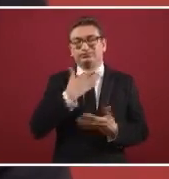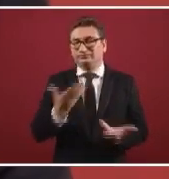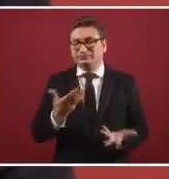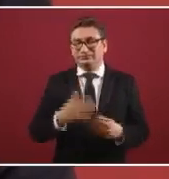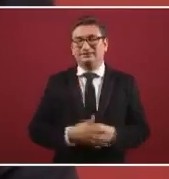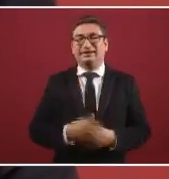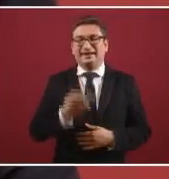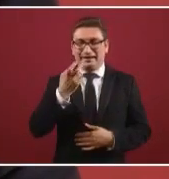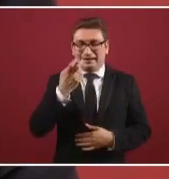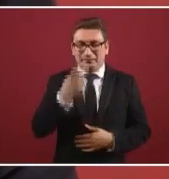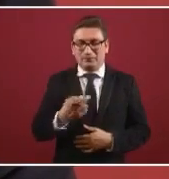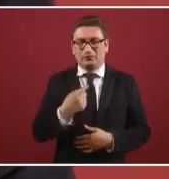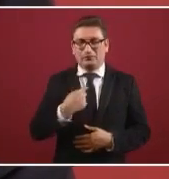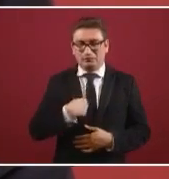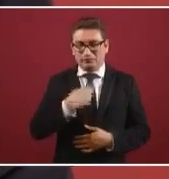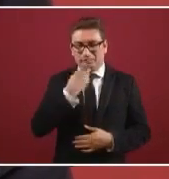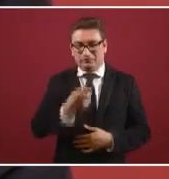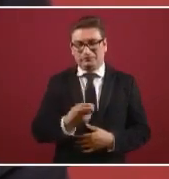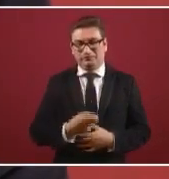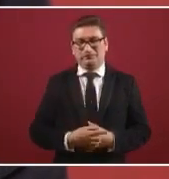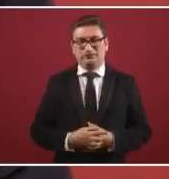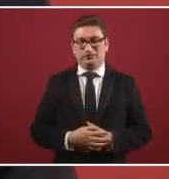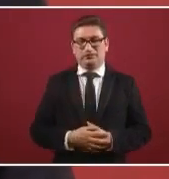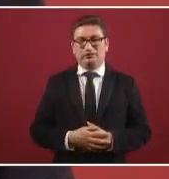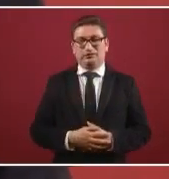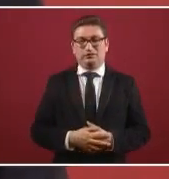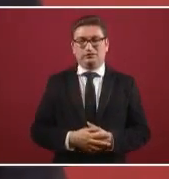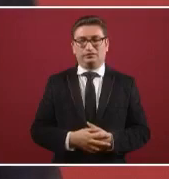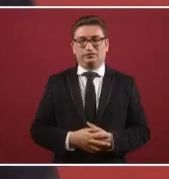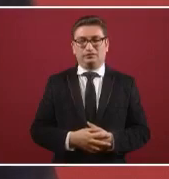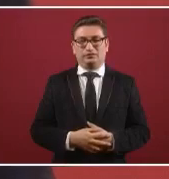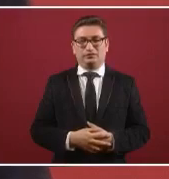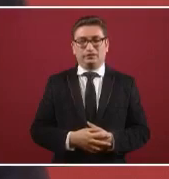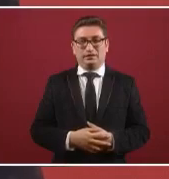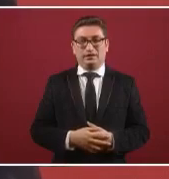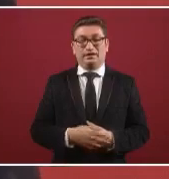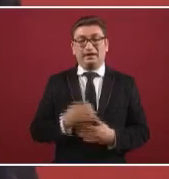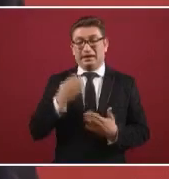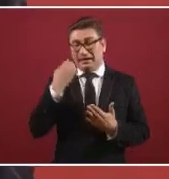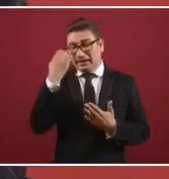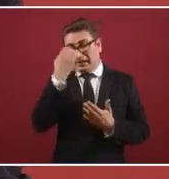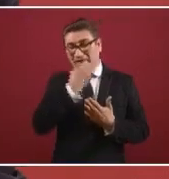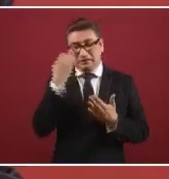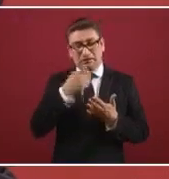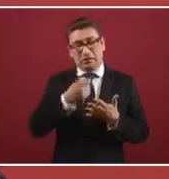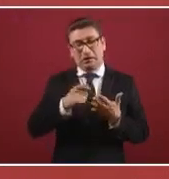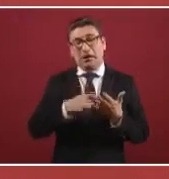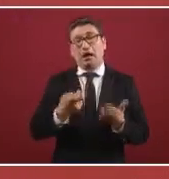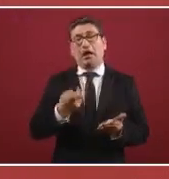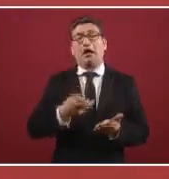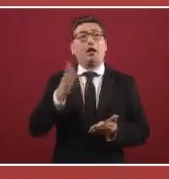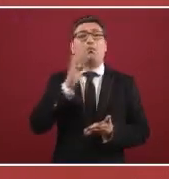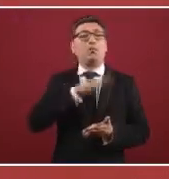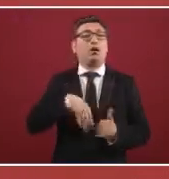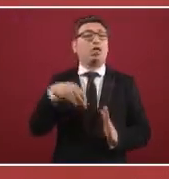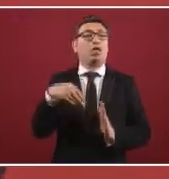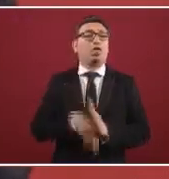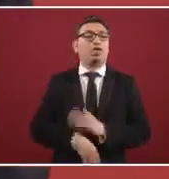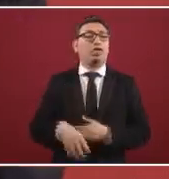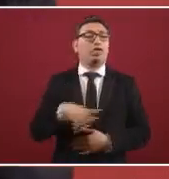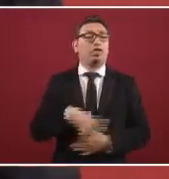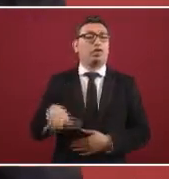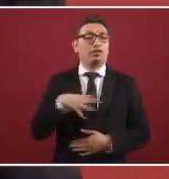eso es a lo que me refiero cuando digo no usen el examen de admisión para